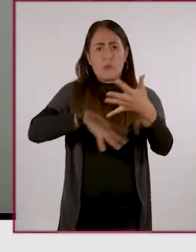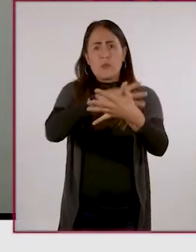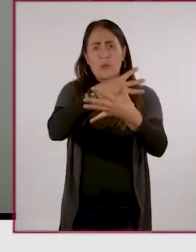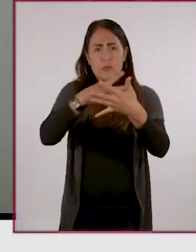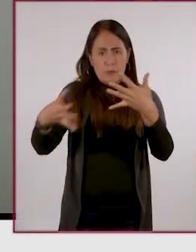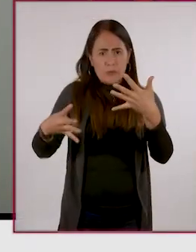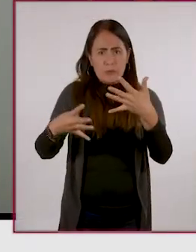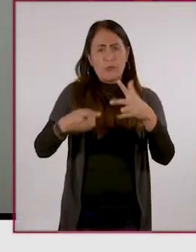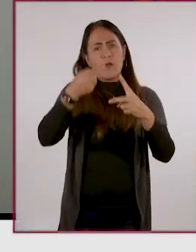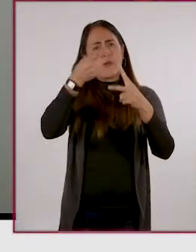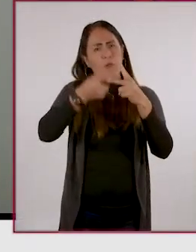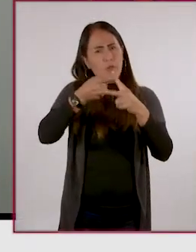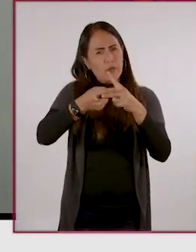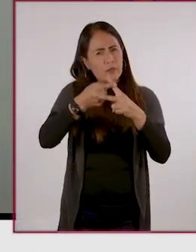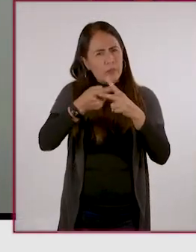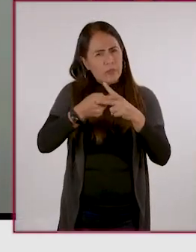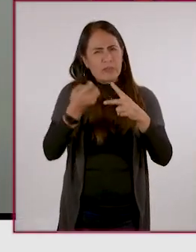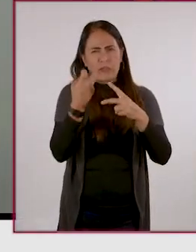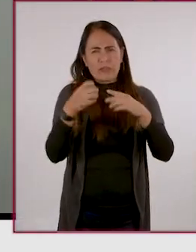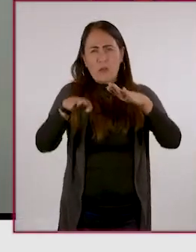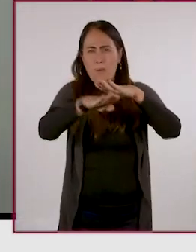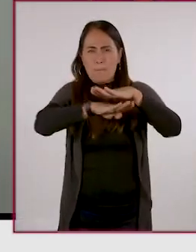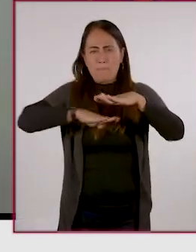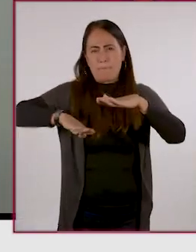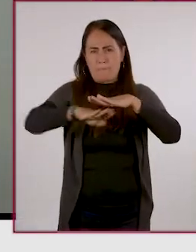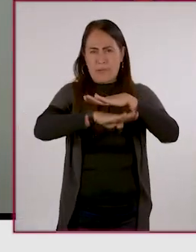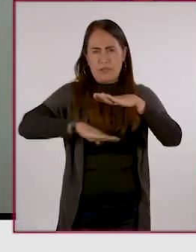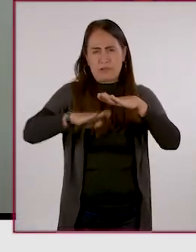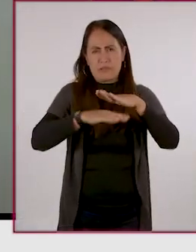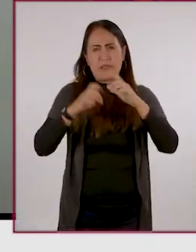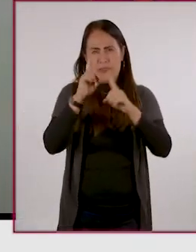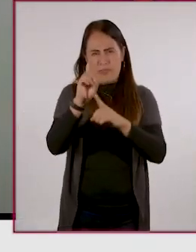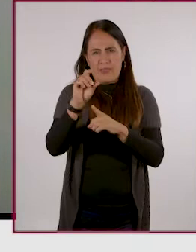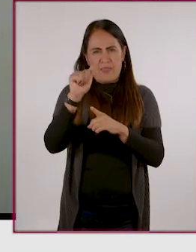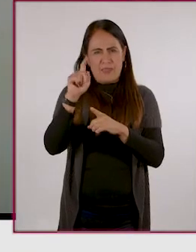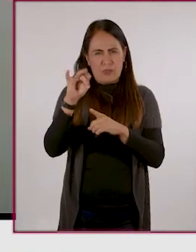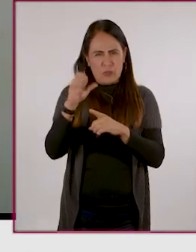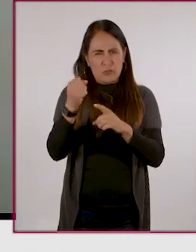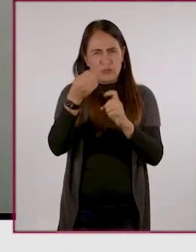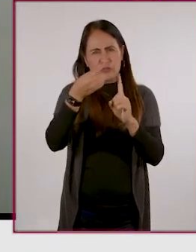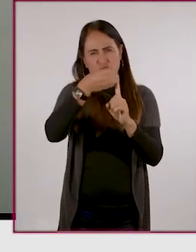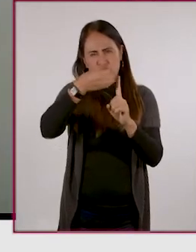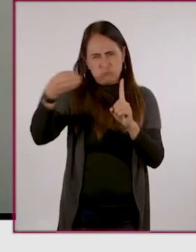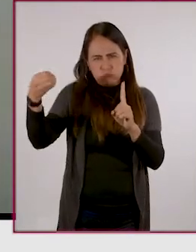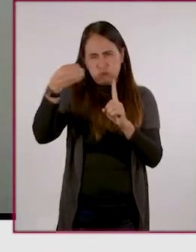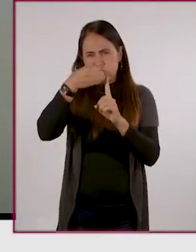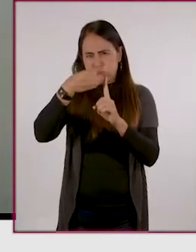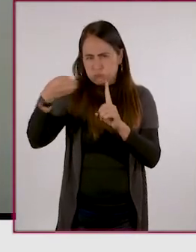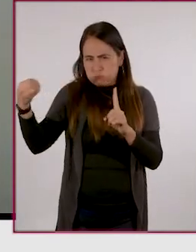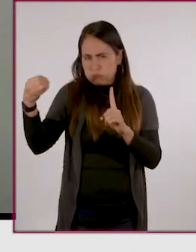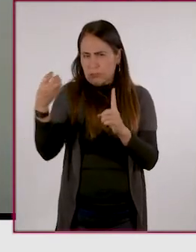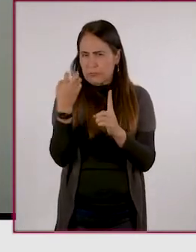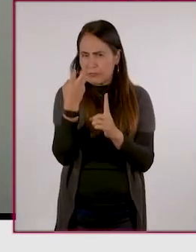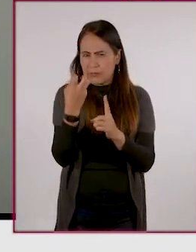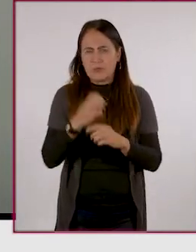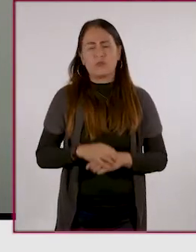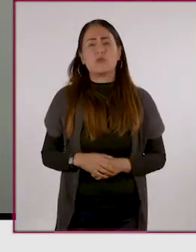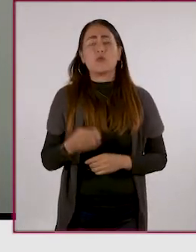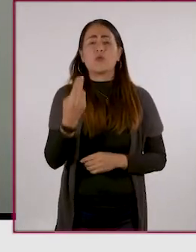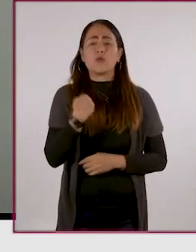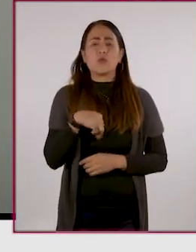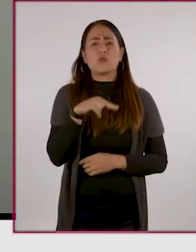Bueno, las hojas de cálculo es la base ahorita de la organización de los datos, ¿no? Cuando